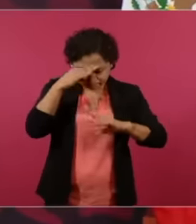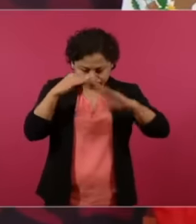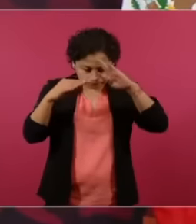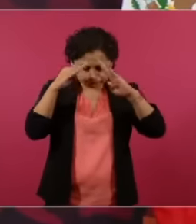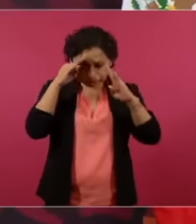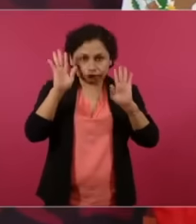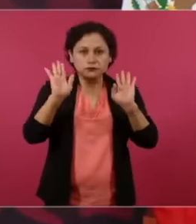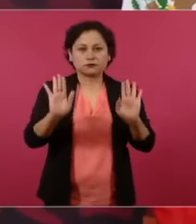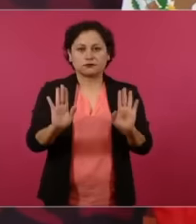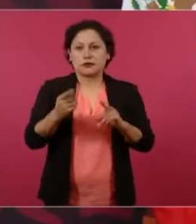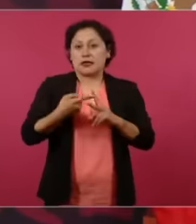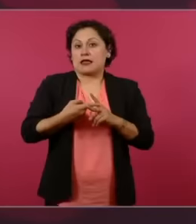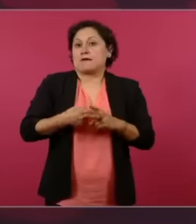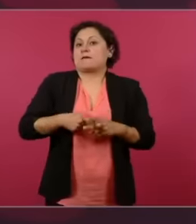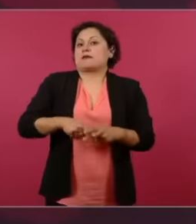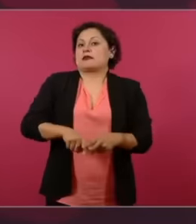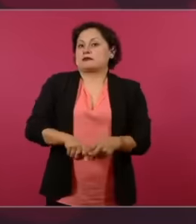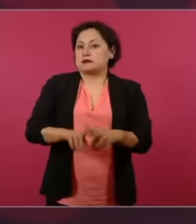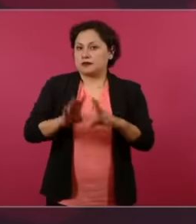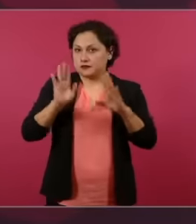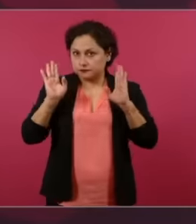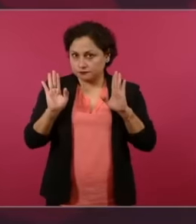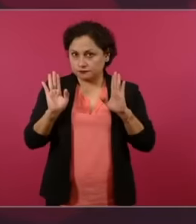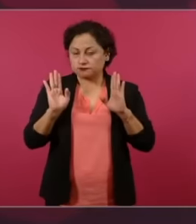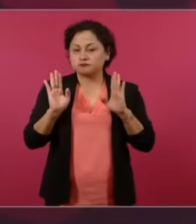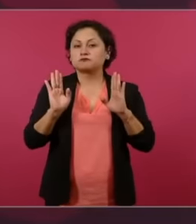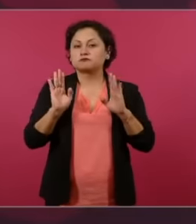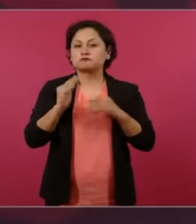Ojalá tengamos suerte.